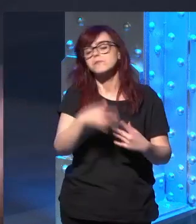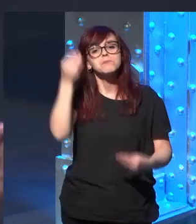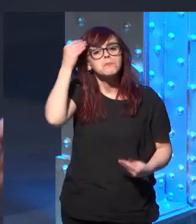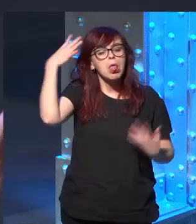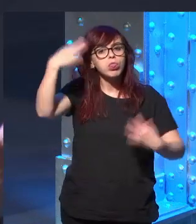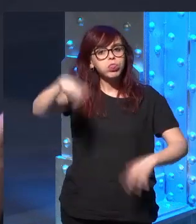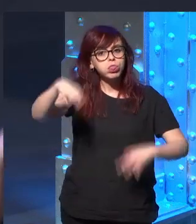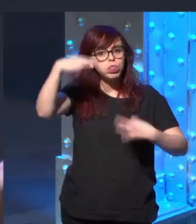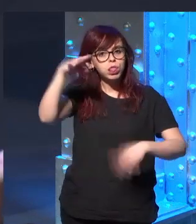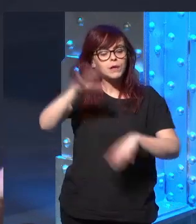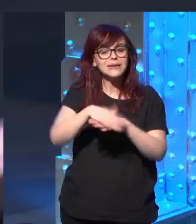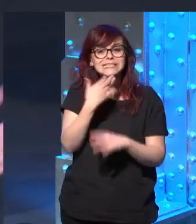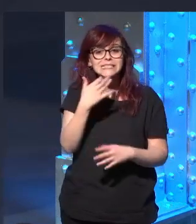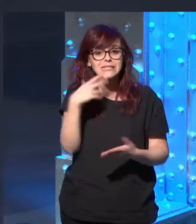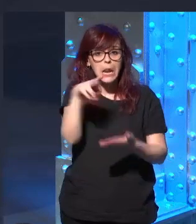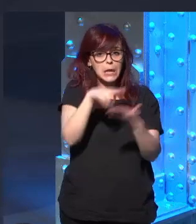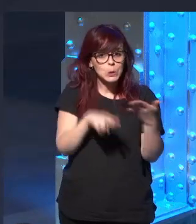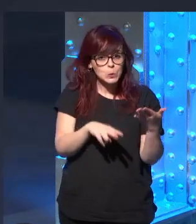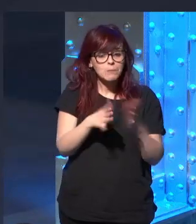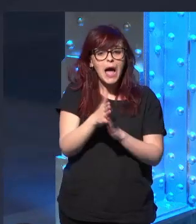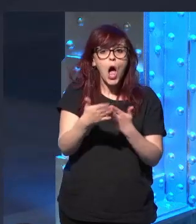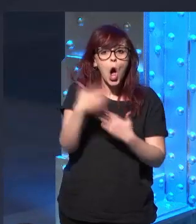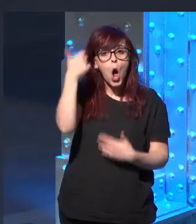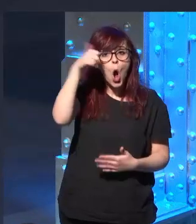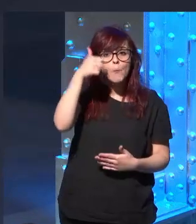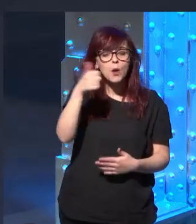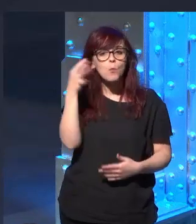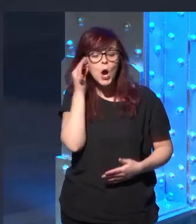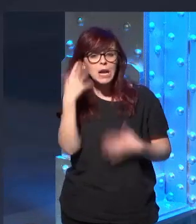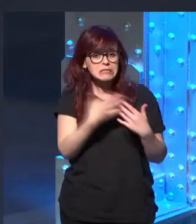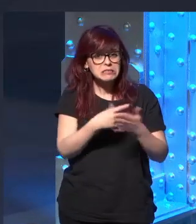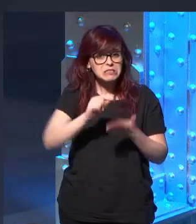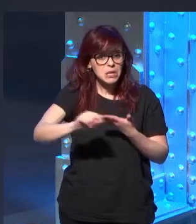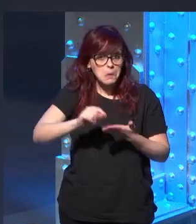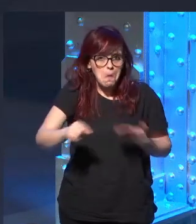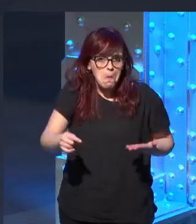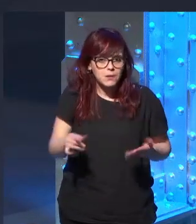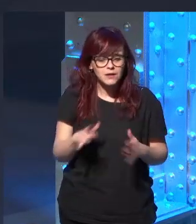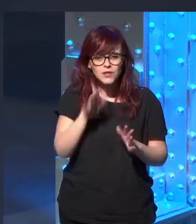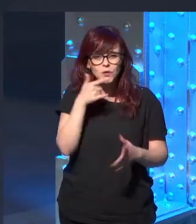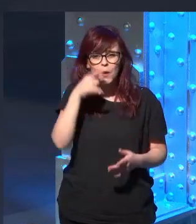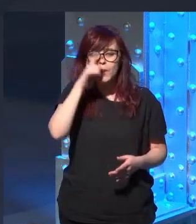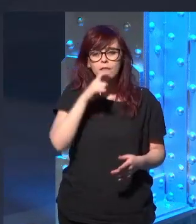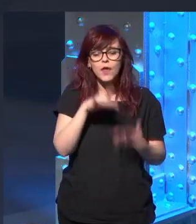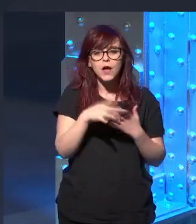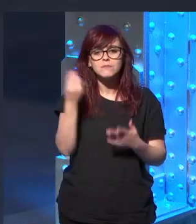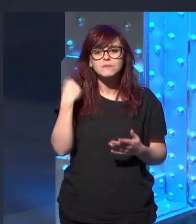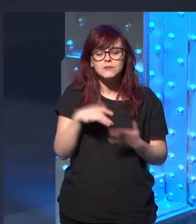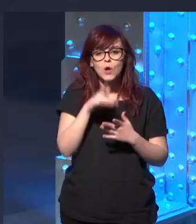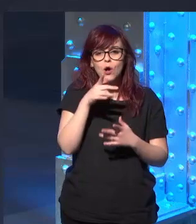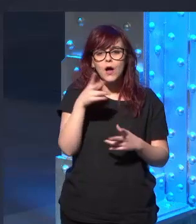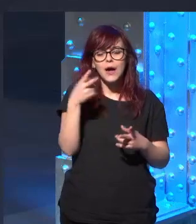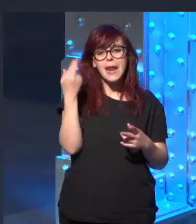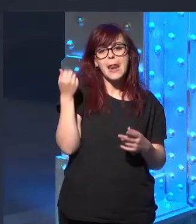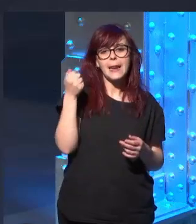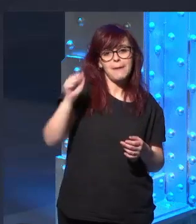somos conscientes de si ese libro lo ha escrito un hombre o una mujer. Yo recuerdo que el libro que me cambió la vida, que fue Rebeldes de Susan